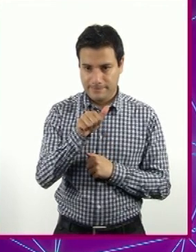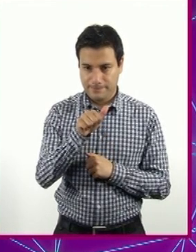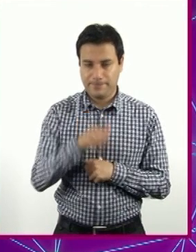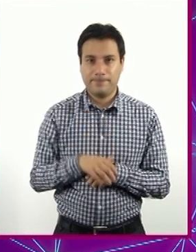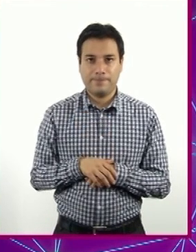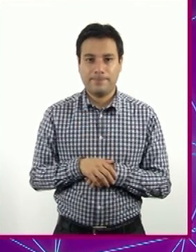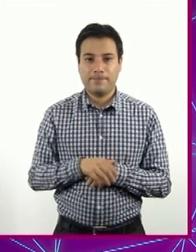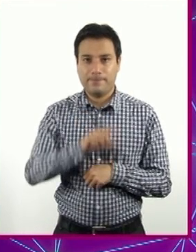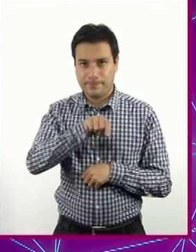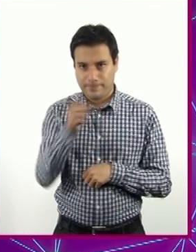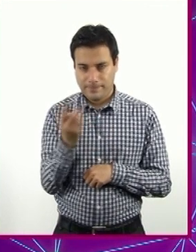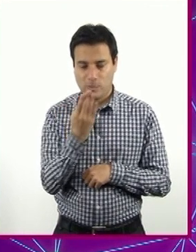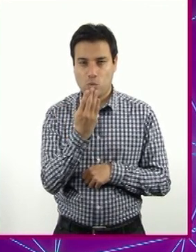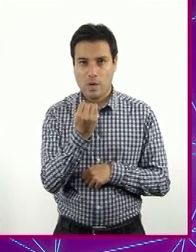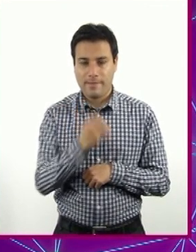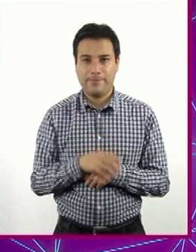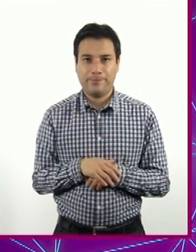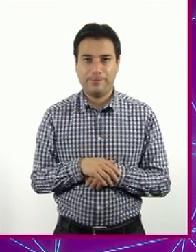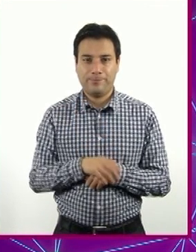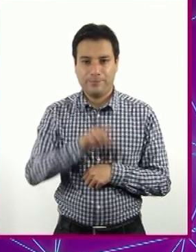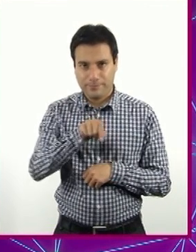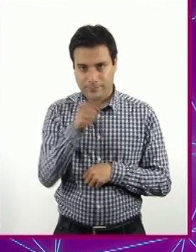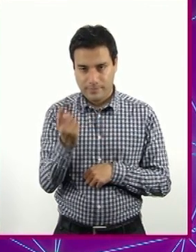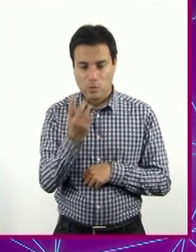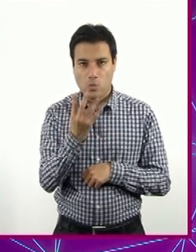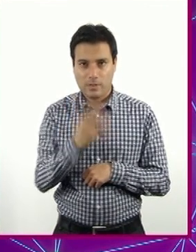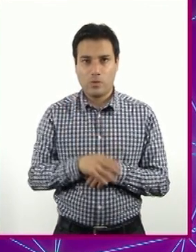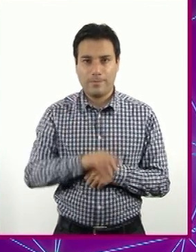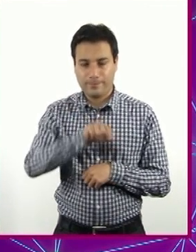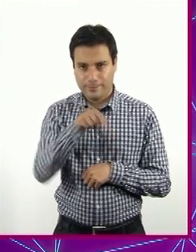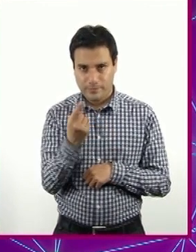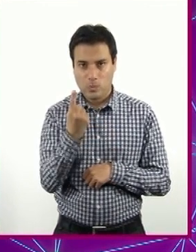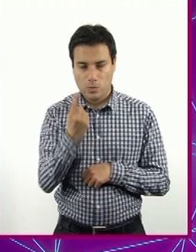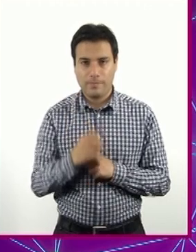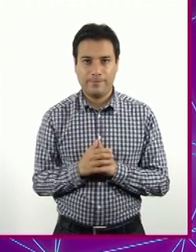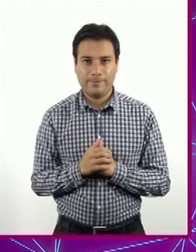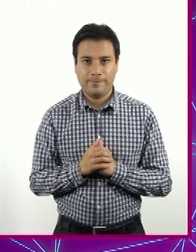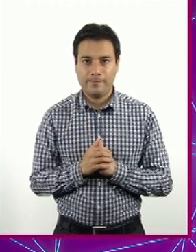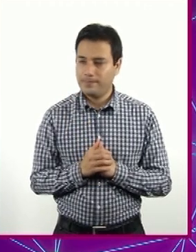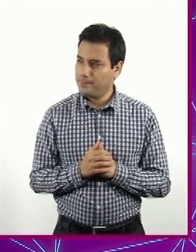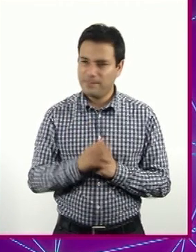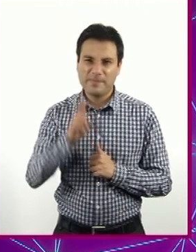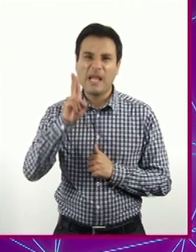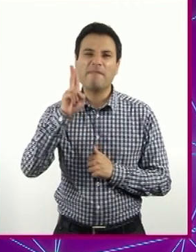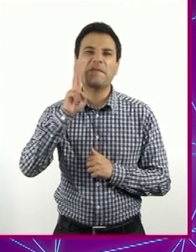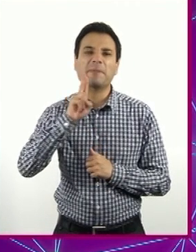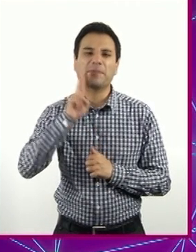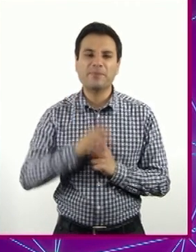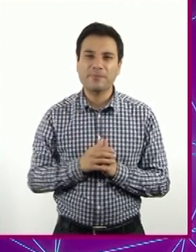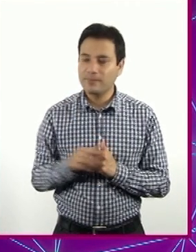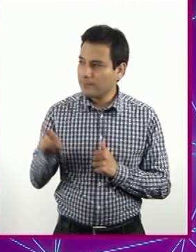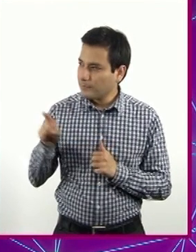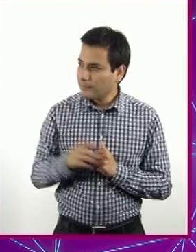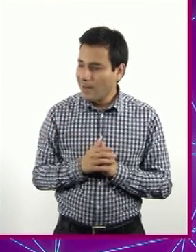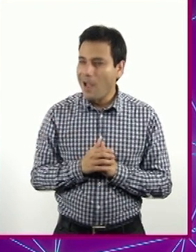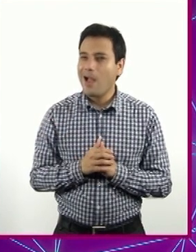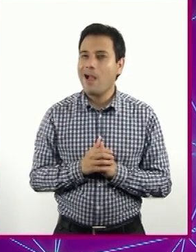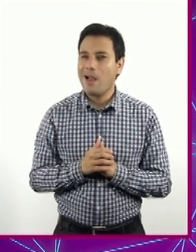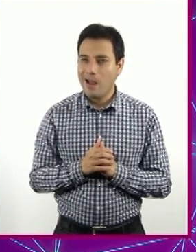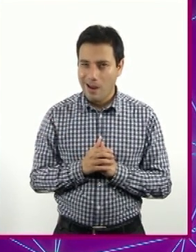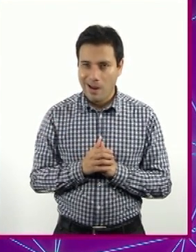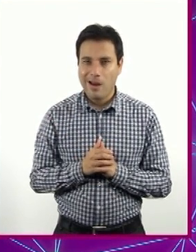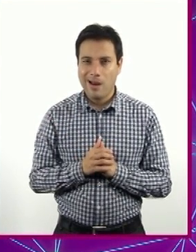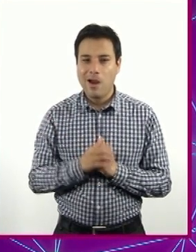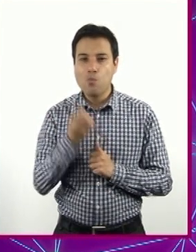16, 9, 4, 1. Vemos que las primeras diferencias